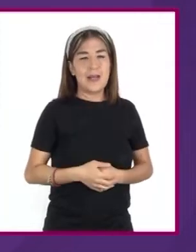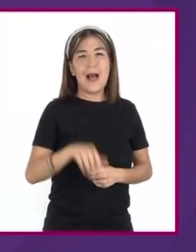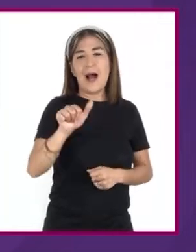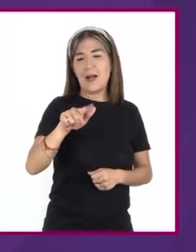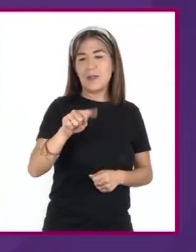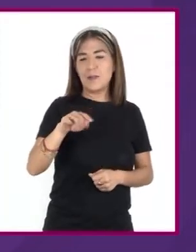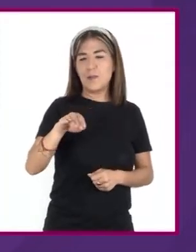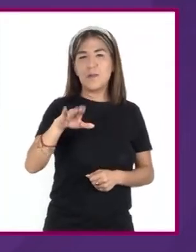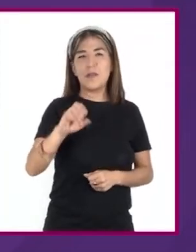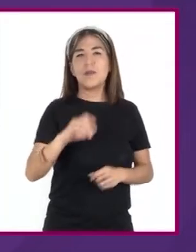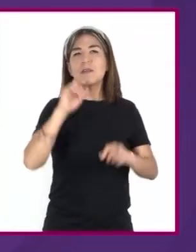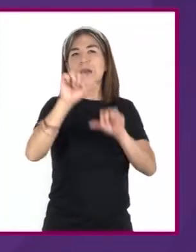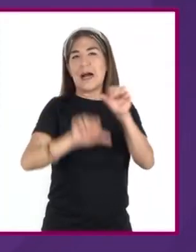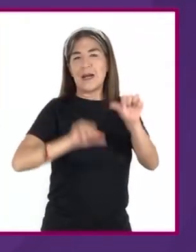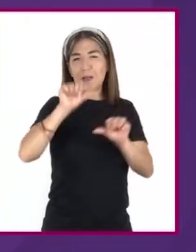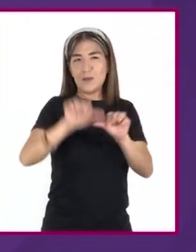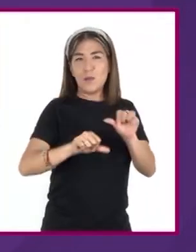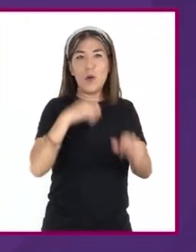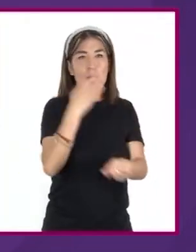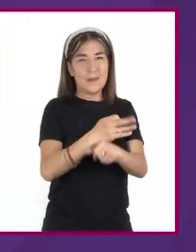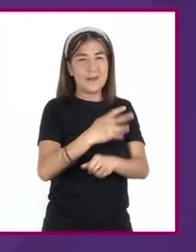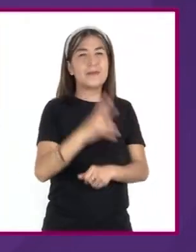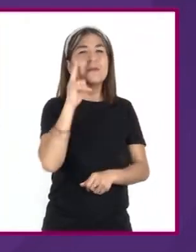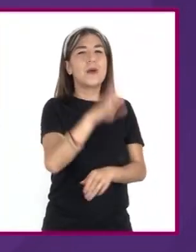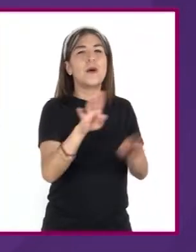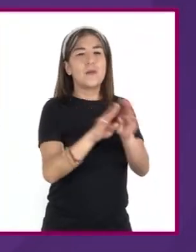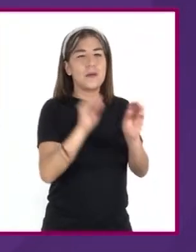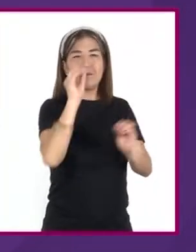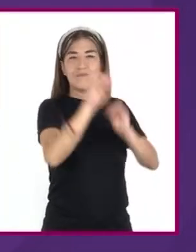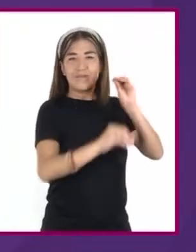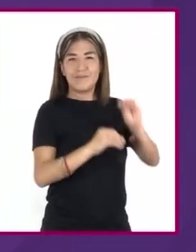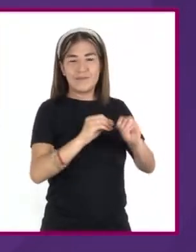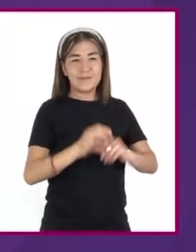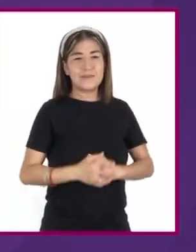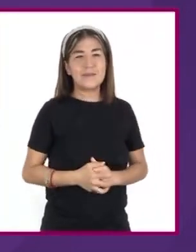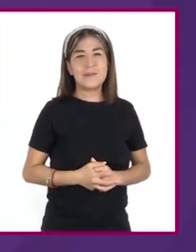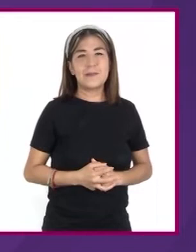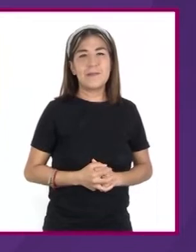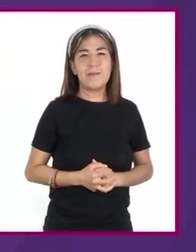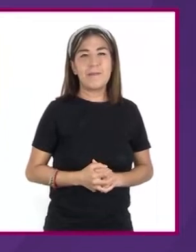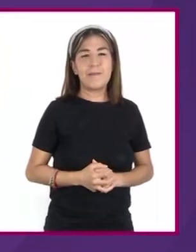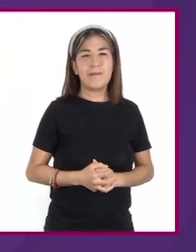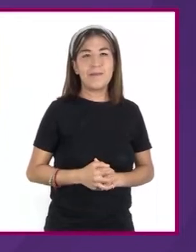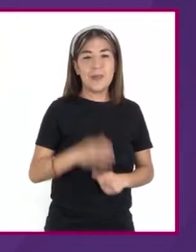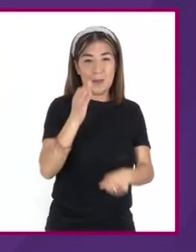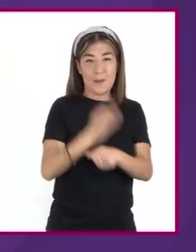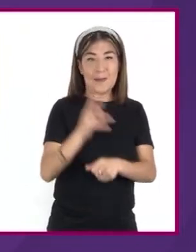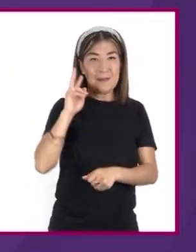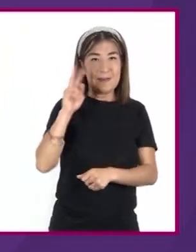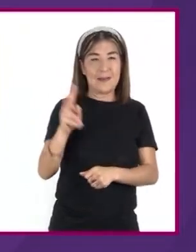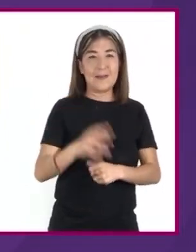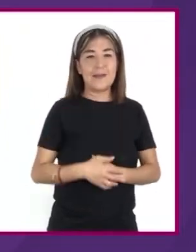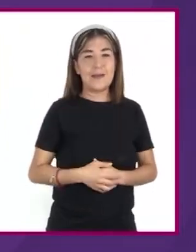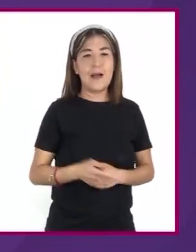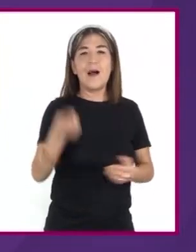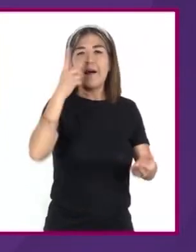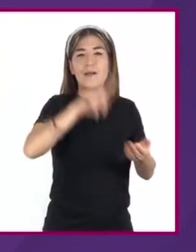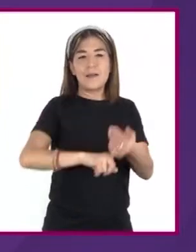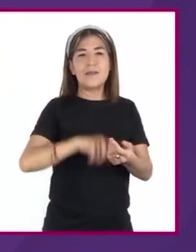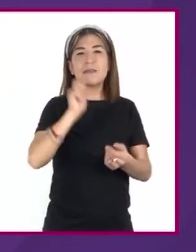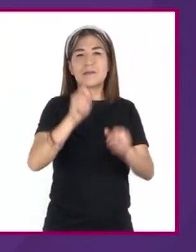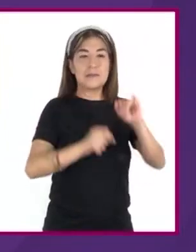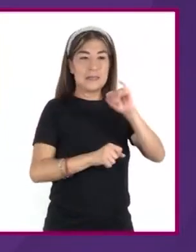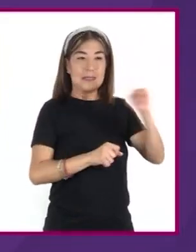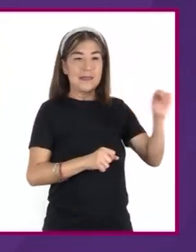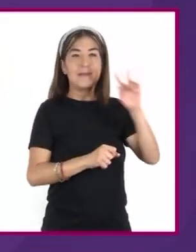atómico. Así que vamos a construir un átomo. Como ven, en la parte superior izquierda